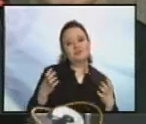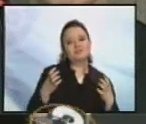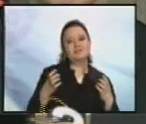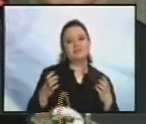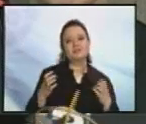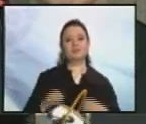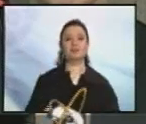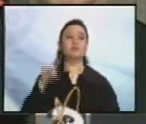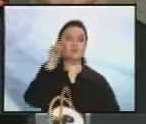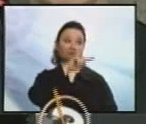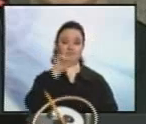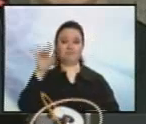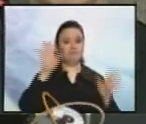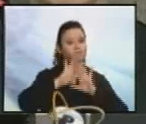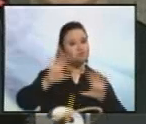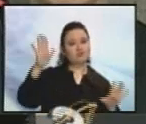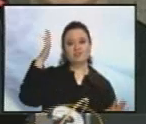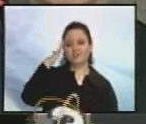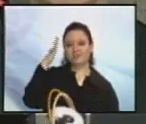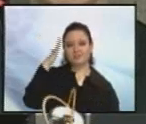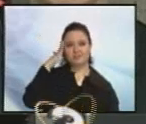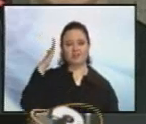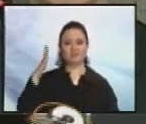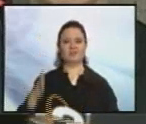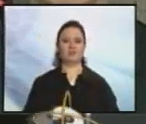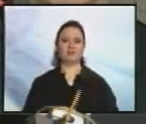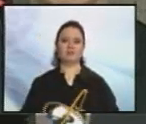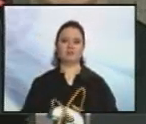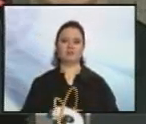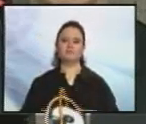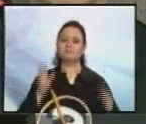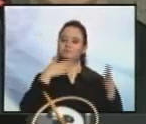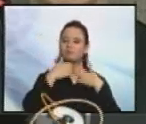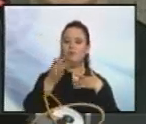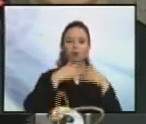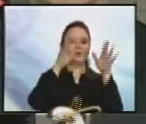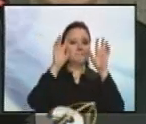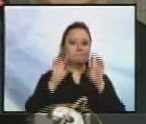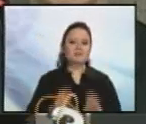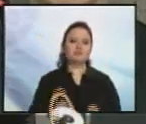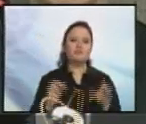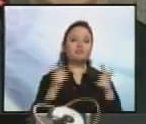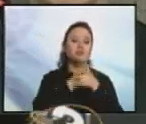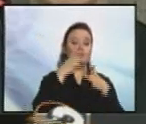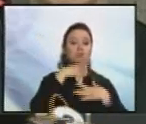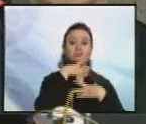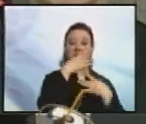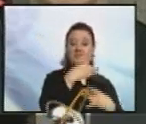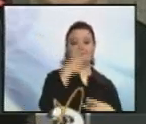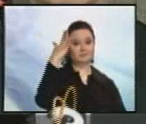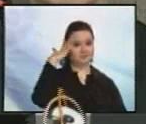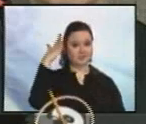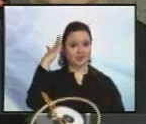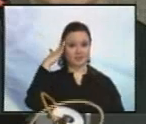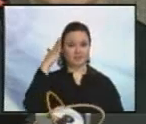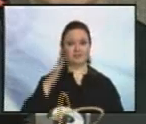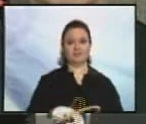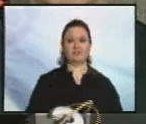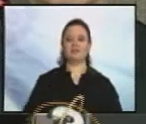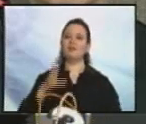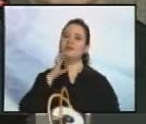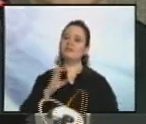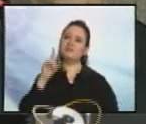aunque son conocidas para cualquier ciudadano preocupado, ha sido en el